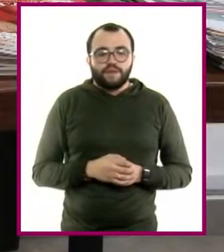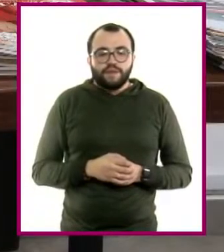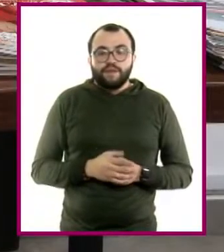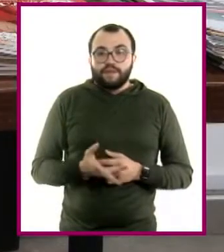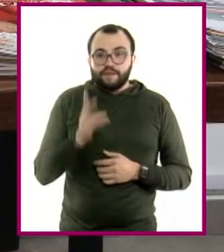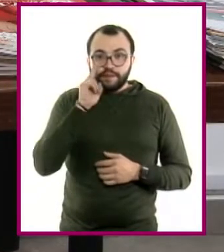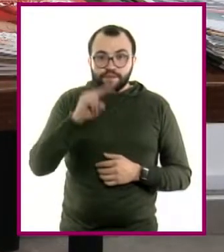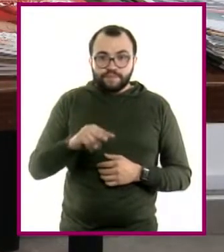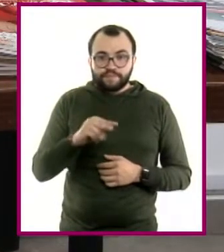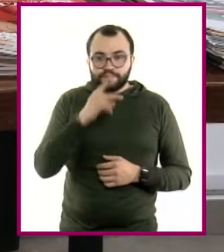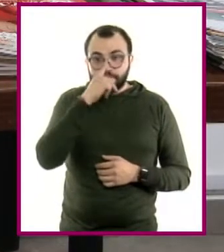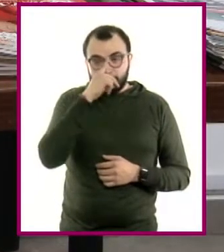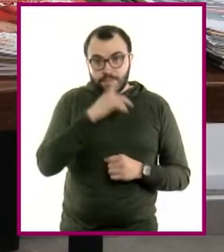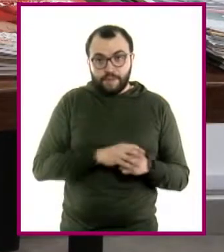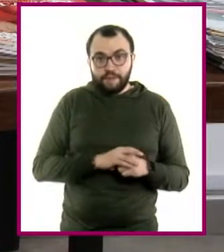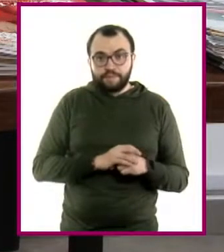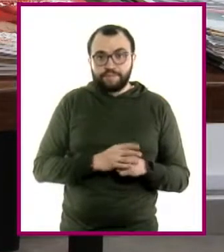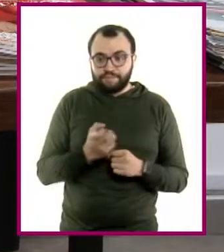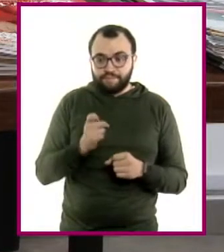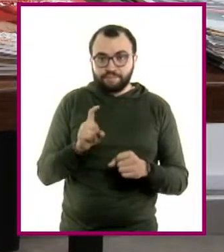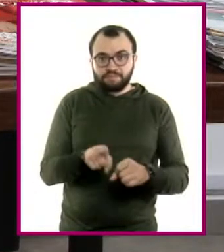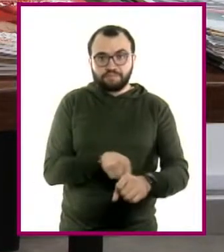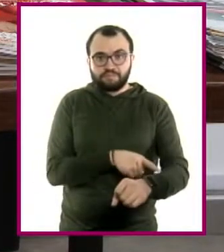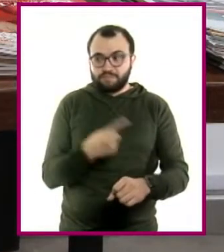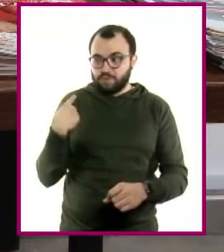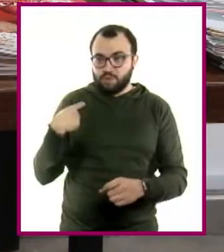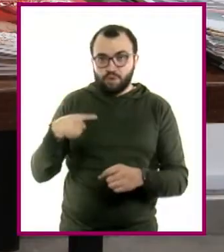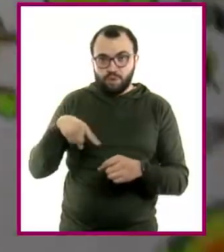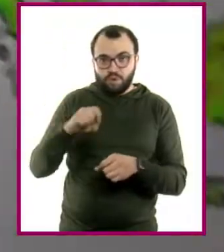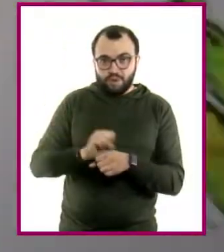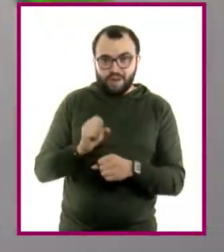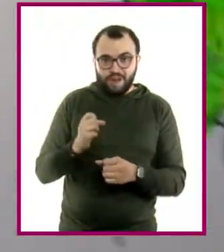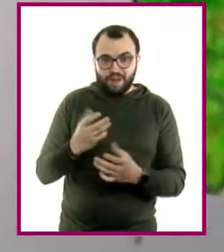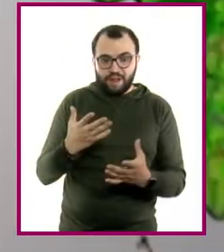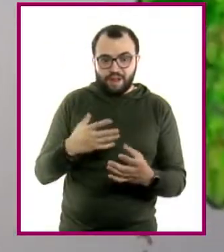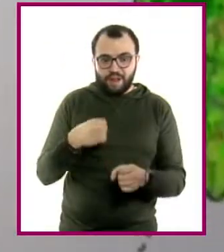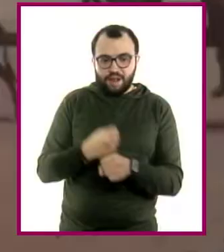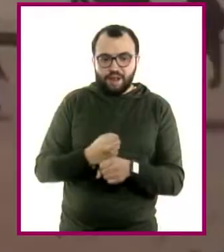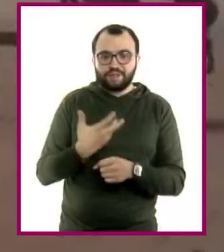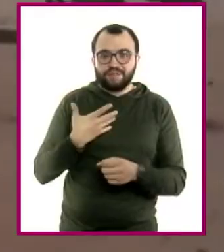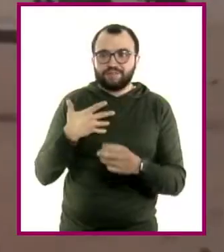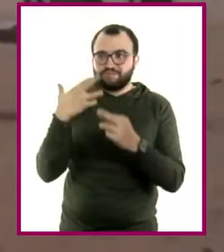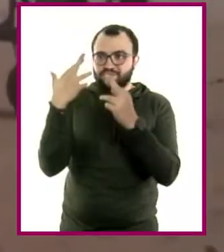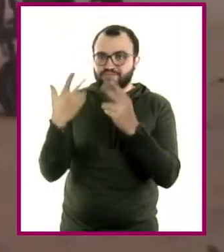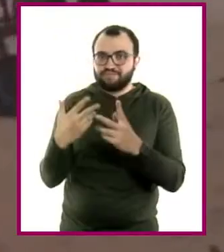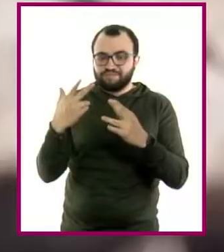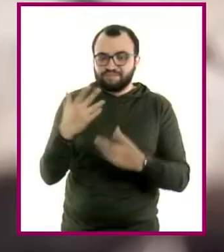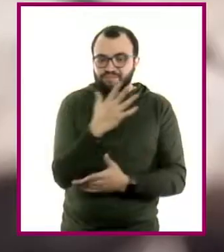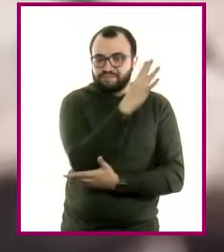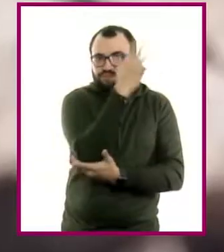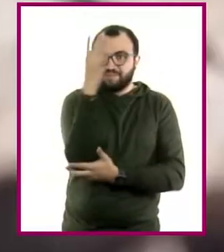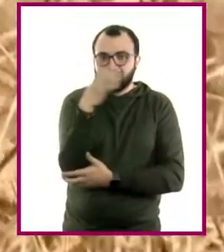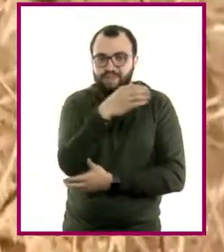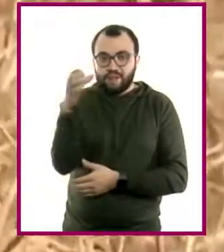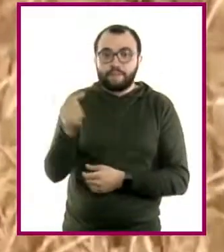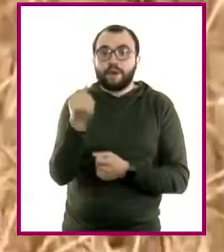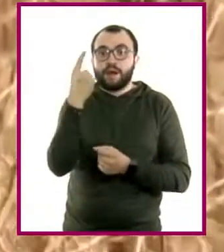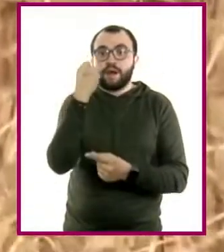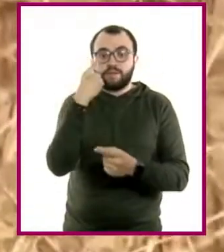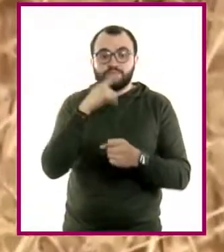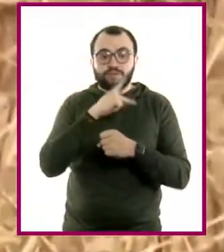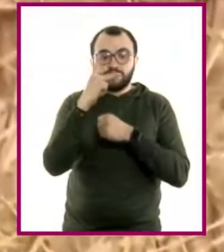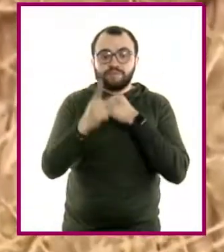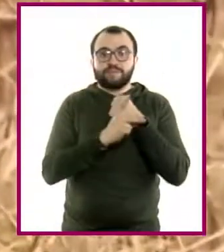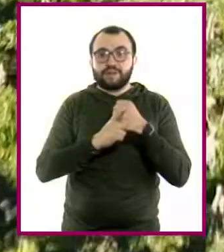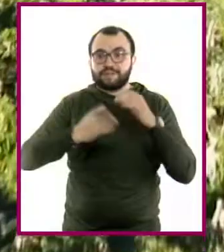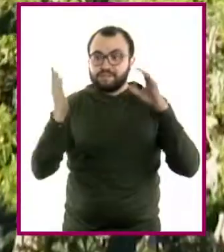Mira, Alfredo, durante los últimos años hemos visto una destrucción progresiva de los bosques. En algunos países, la deforestación